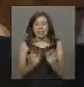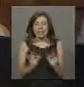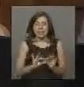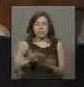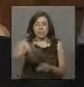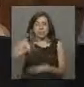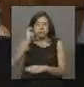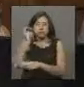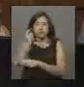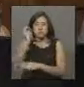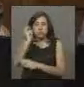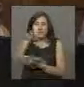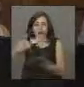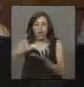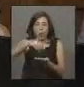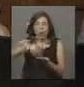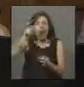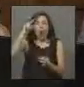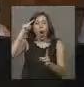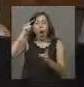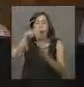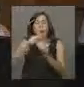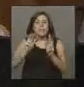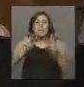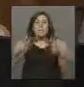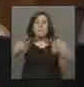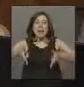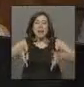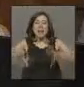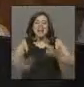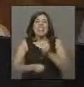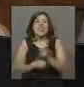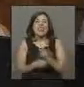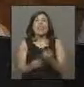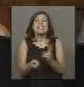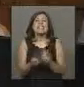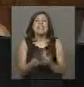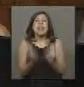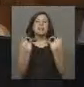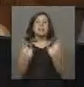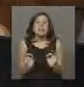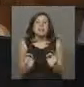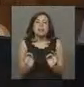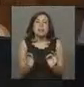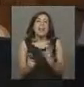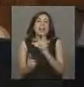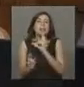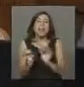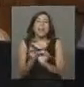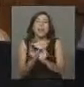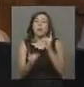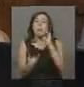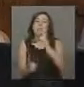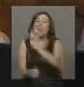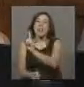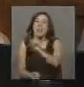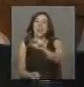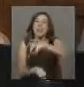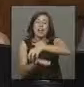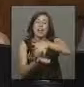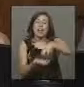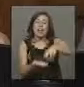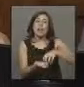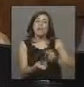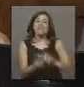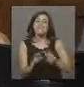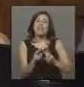comuna y los objetivos, metas y acciones concretas y respuestas adaptadas a cada realidad que se